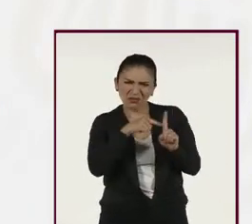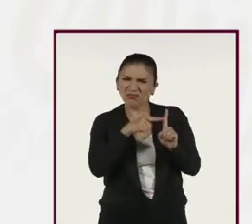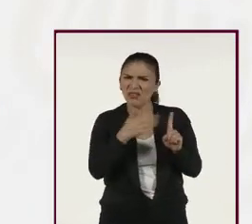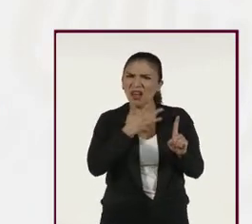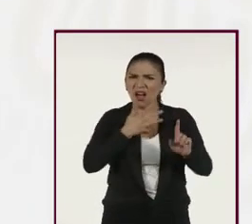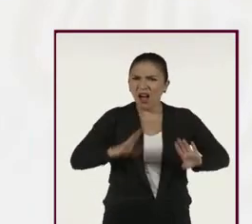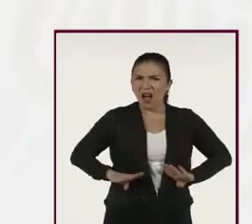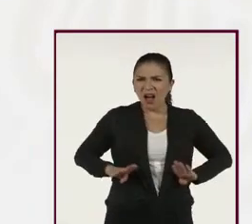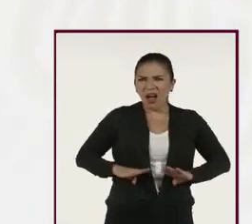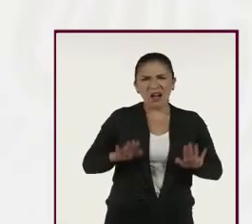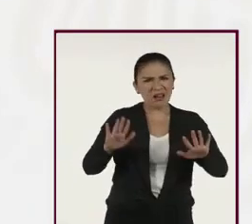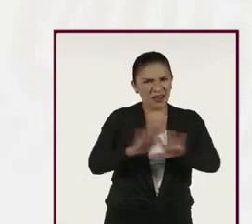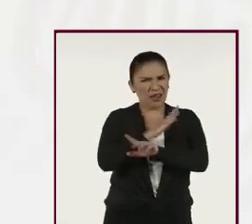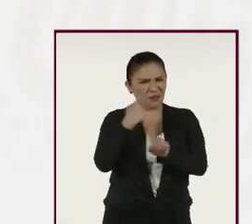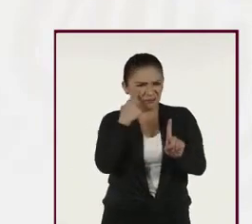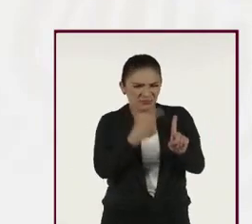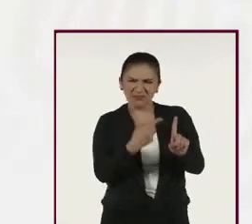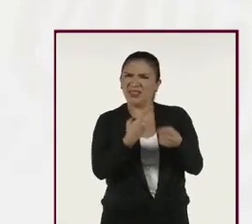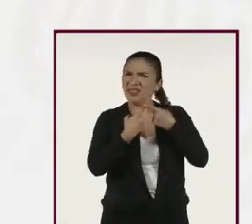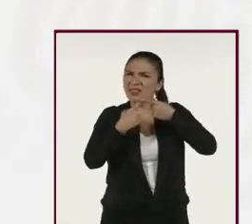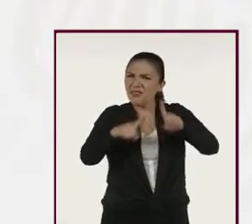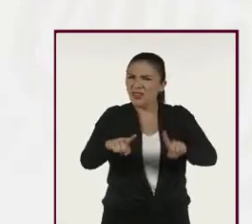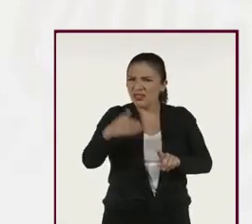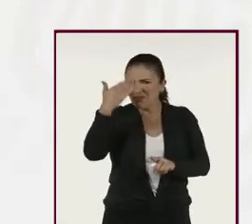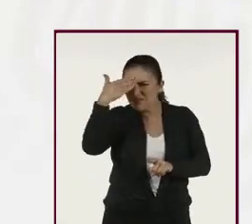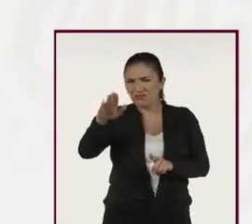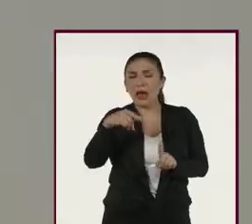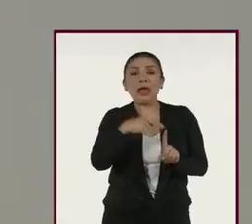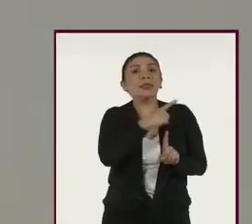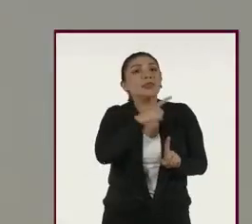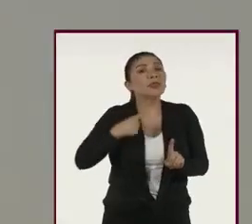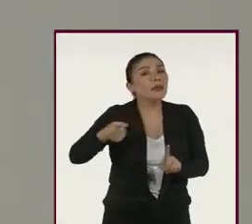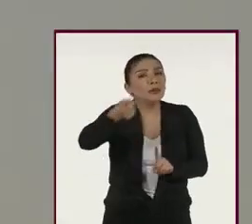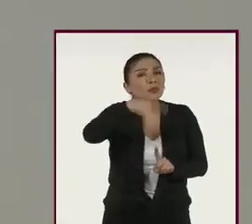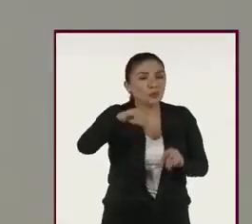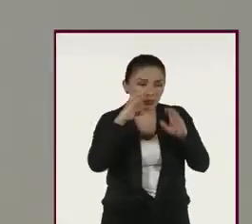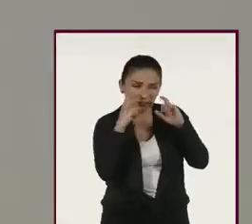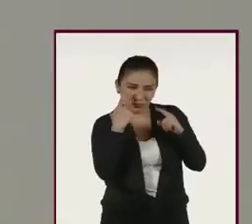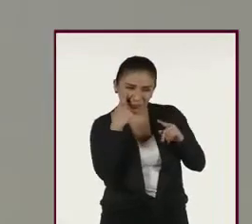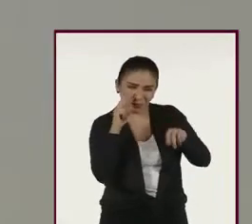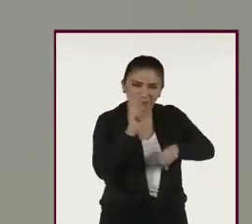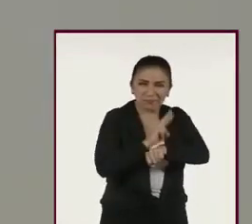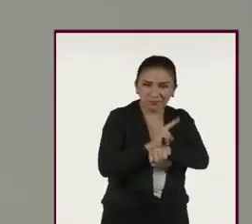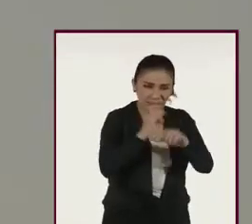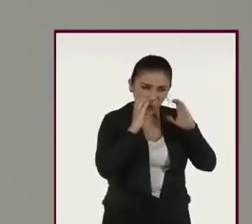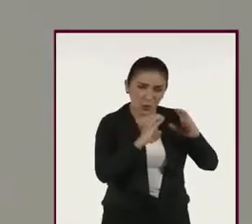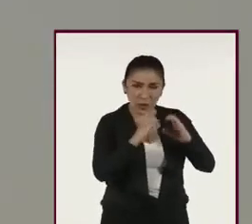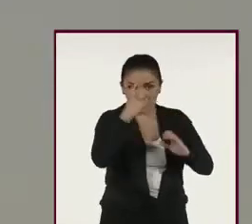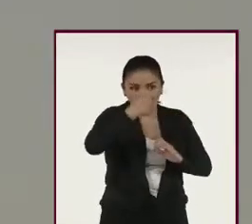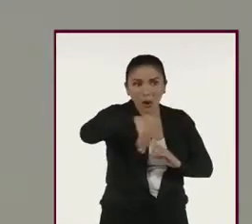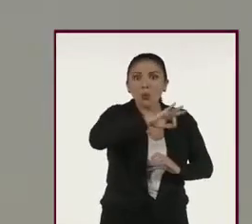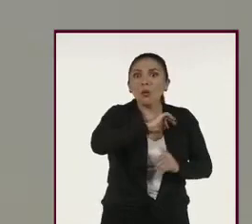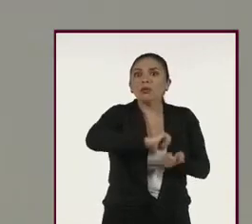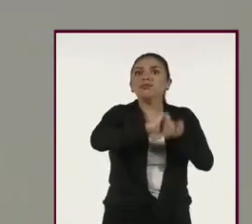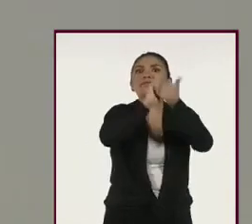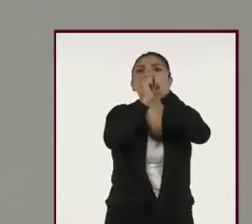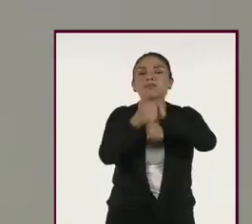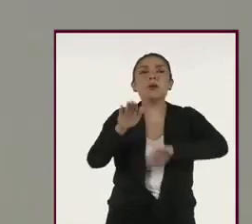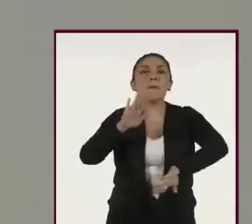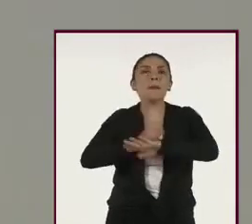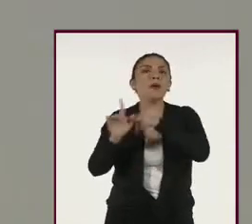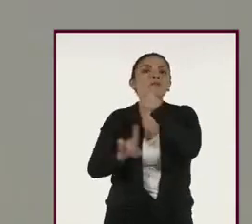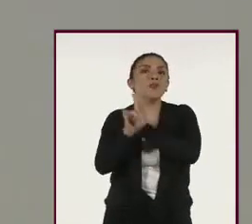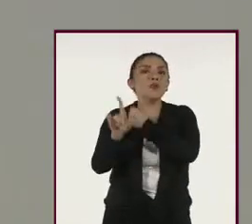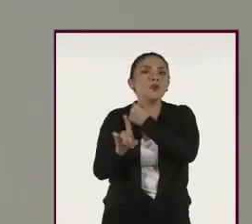presentando conductas alimentarias de riesgo, tendremos que estar muy alertas para poder evitar que se presente posteriormente un trastorno